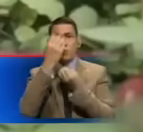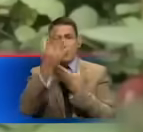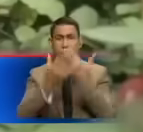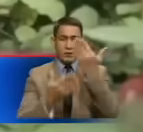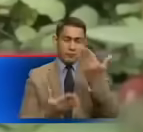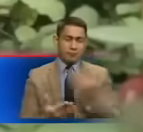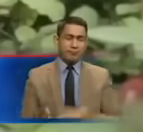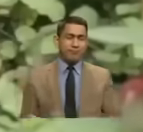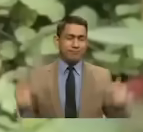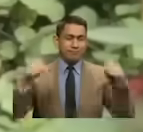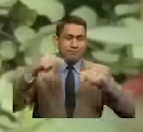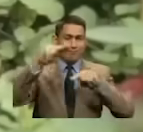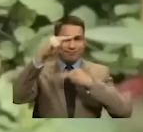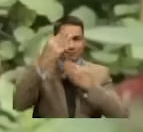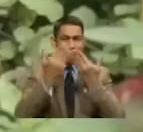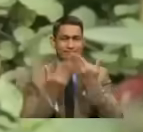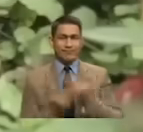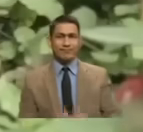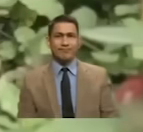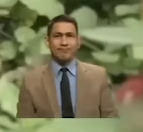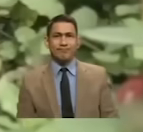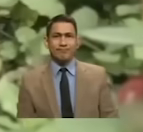minutos, aquí en el noticiero.